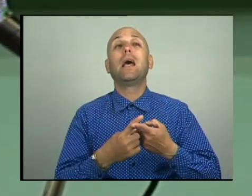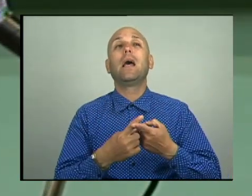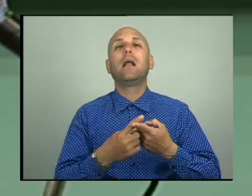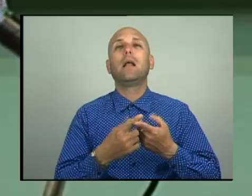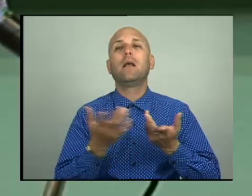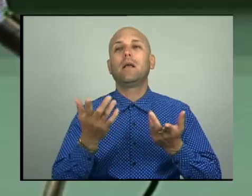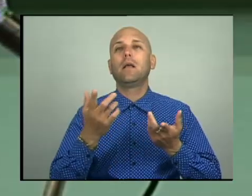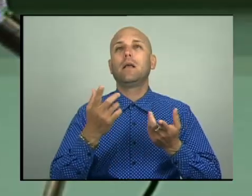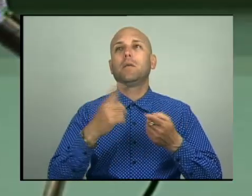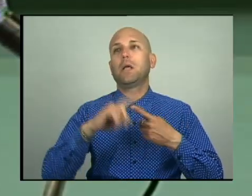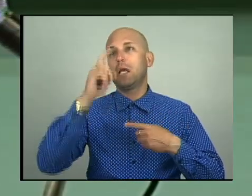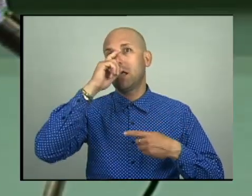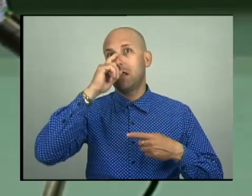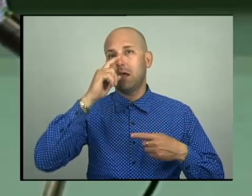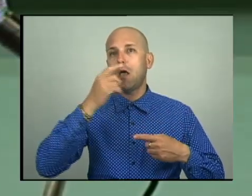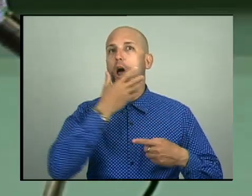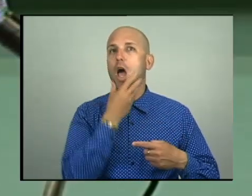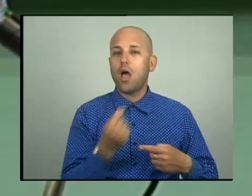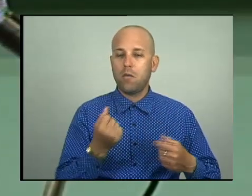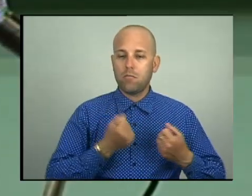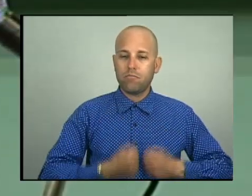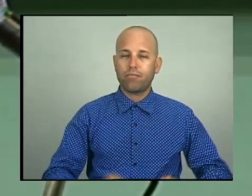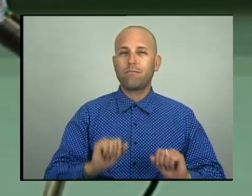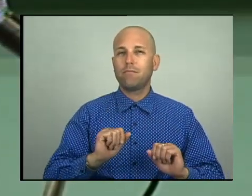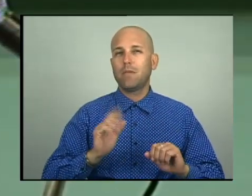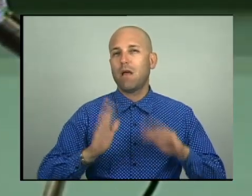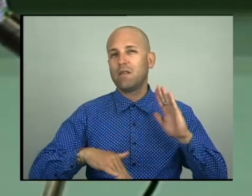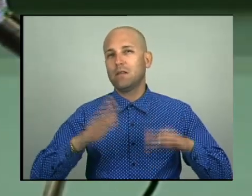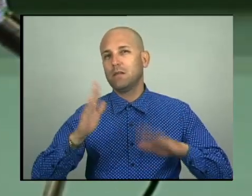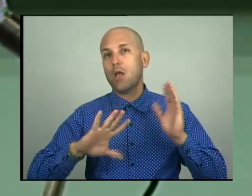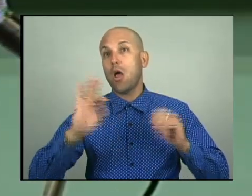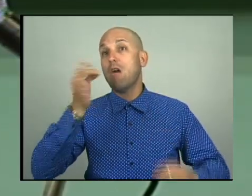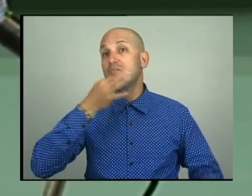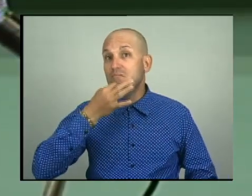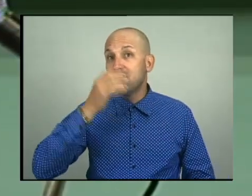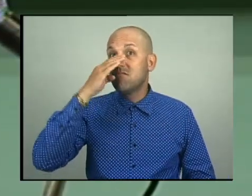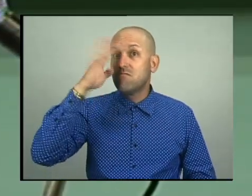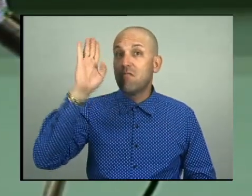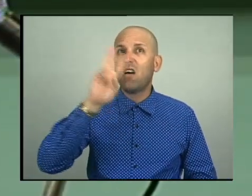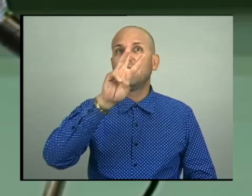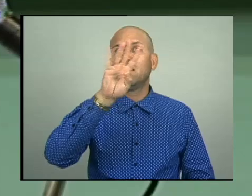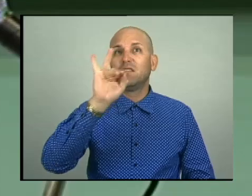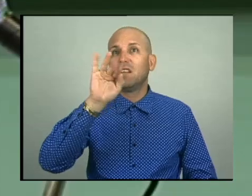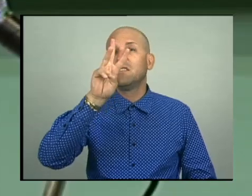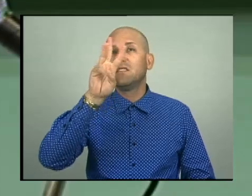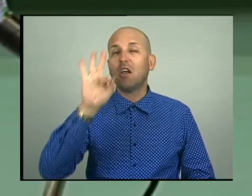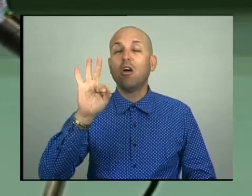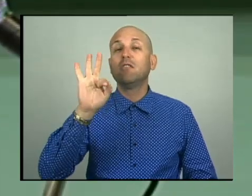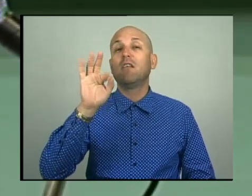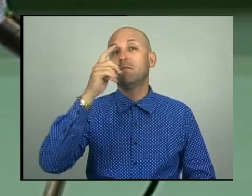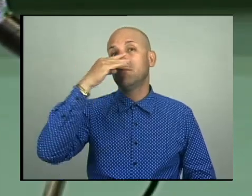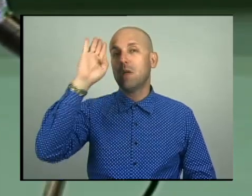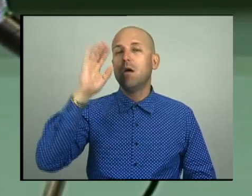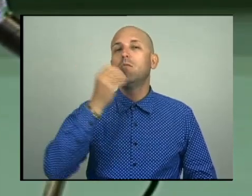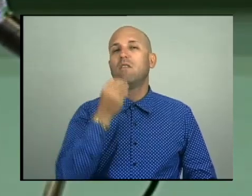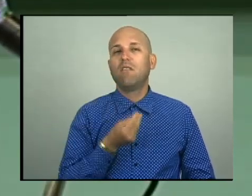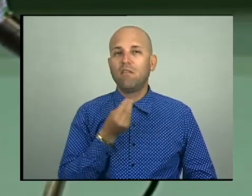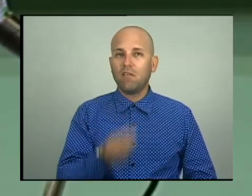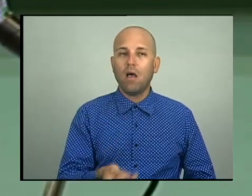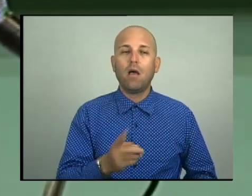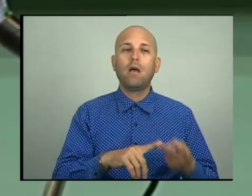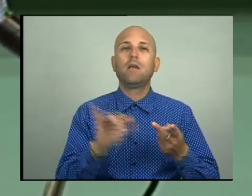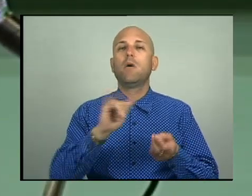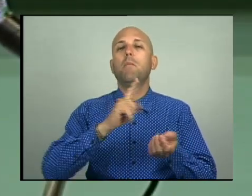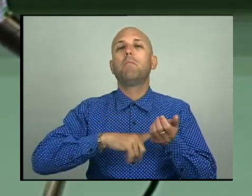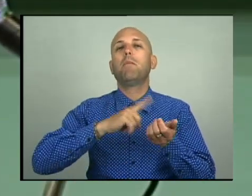edad materna también es importante. La edad materna avanzada, por encima de los 37 años, se considera, al igual que la edad paterna, que